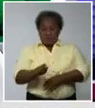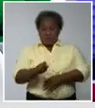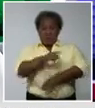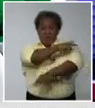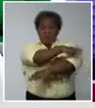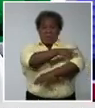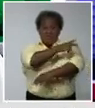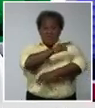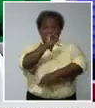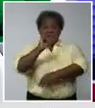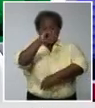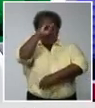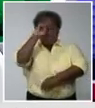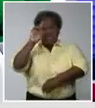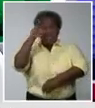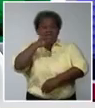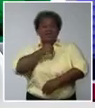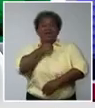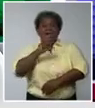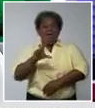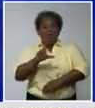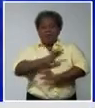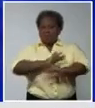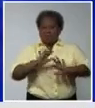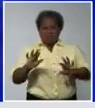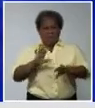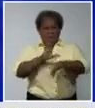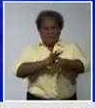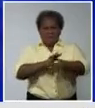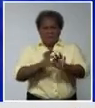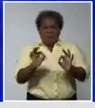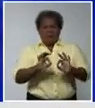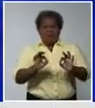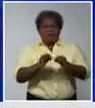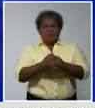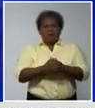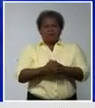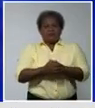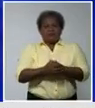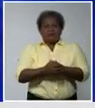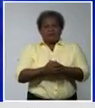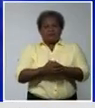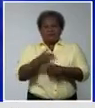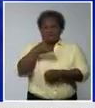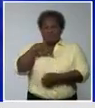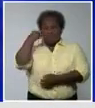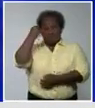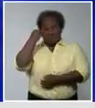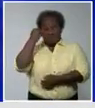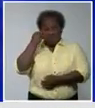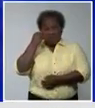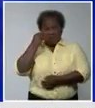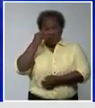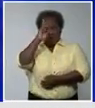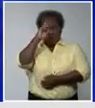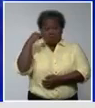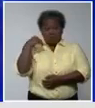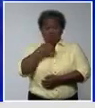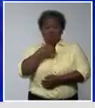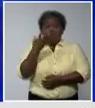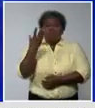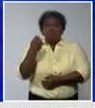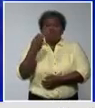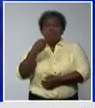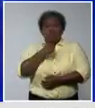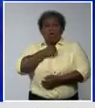personas de esos países. Yo creo que, doctor, hay muchos ejemplos que podemos poner en nuestro